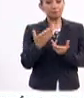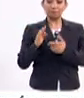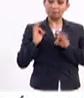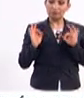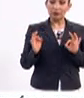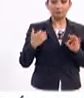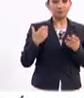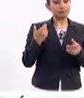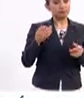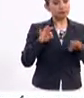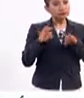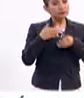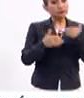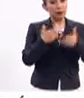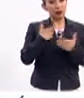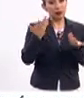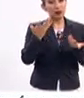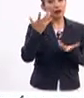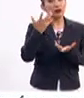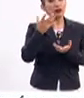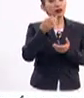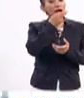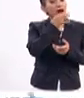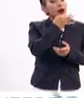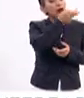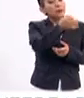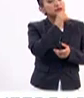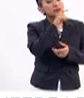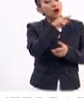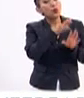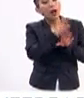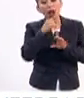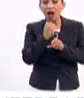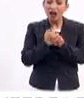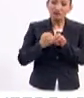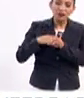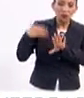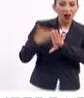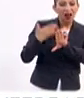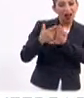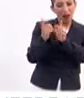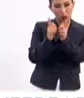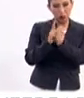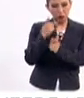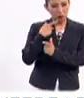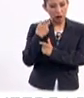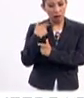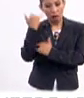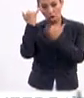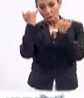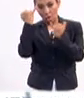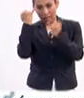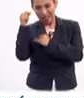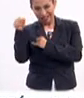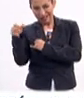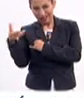defensa adecuada y desde luego informarles de cuáles son todas estas prácticas que los partidos políticos